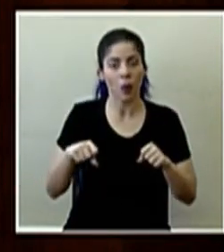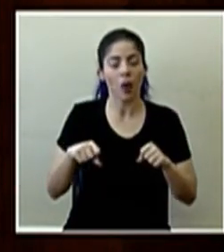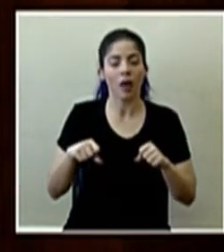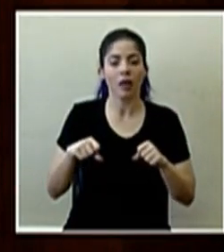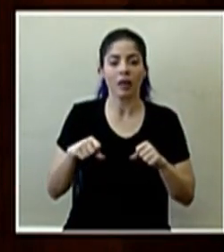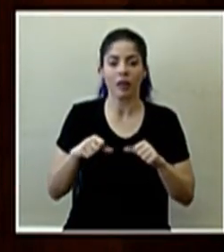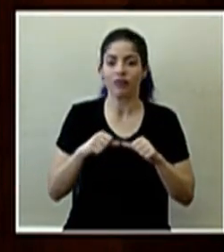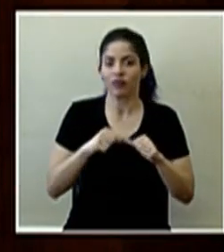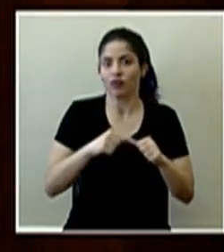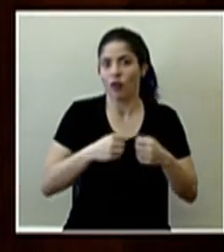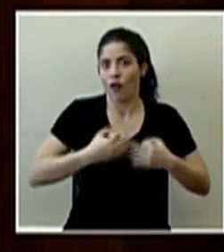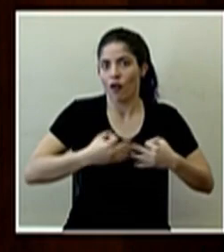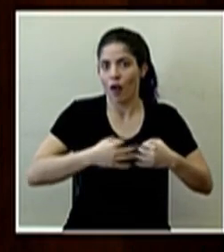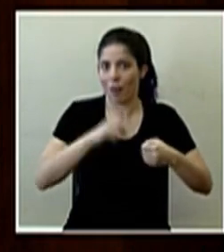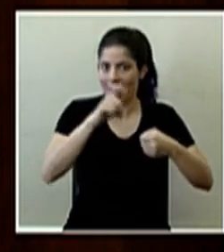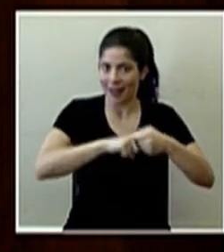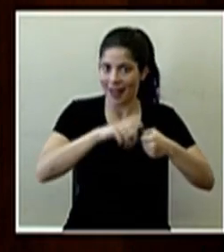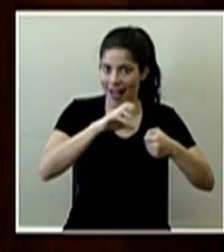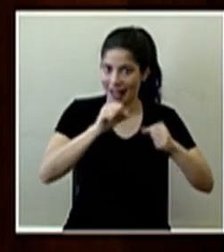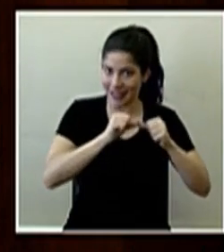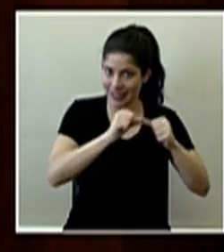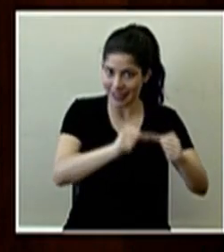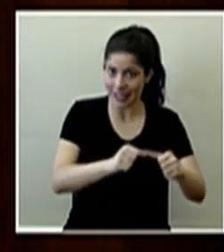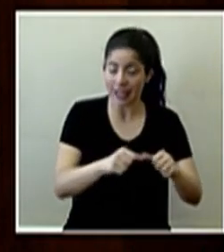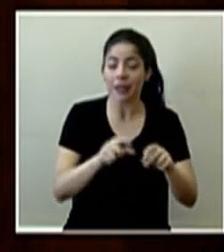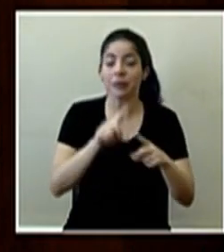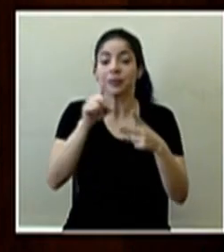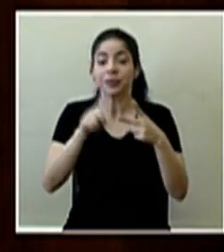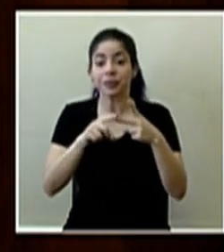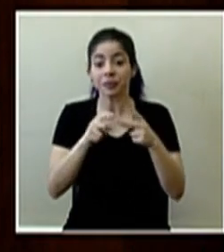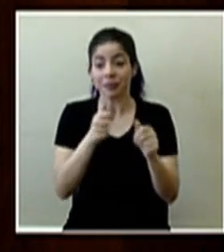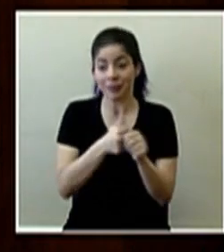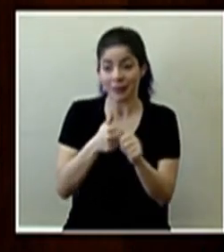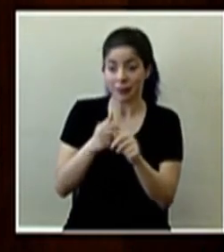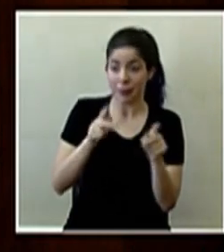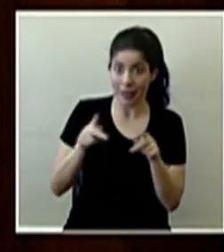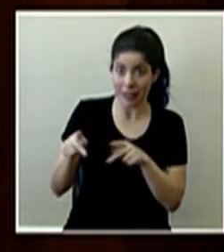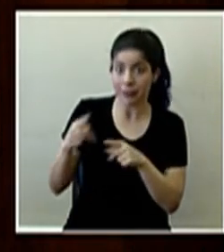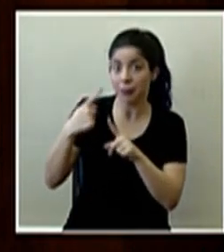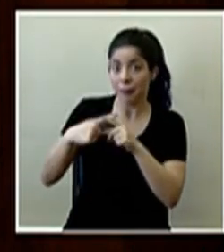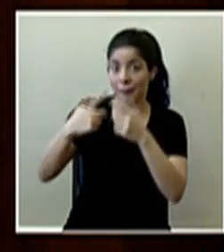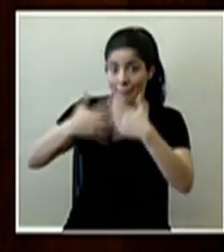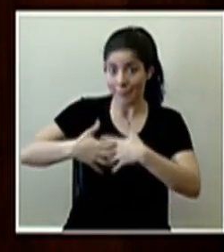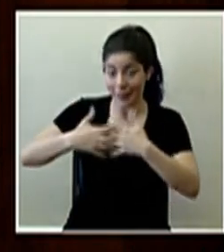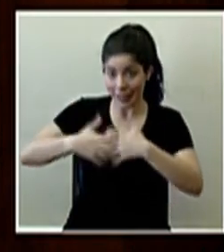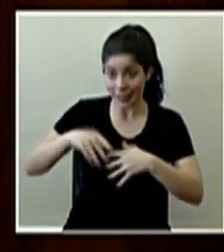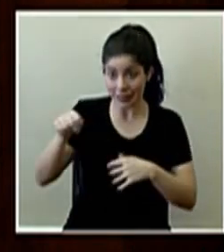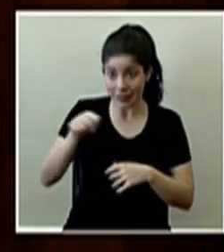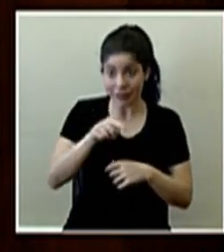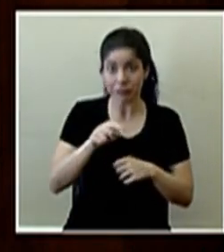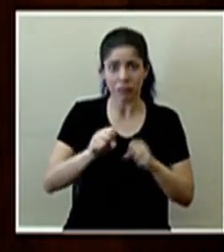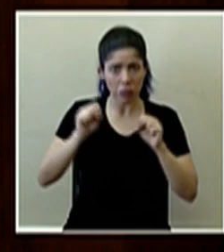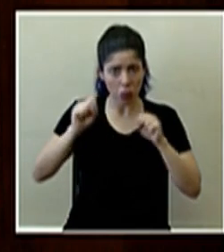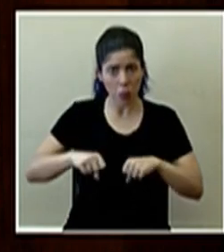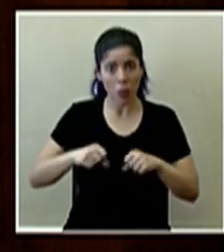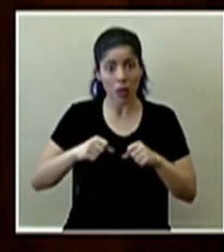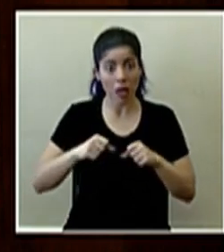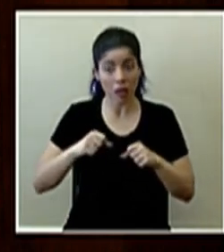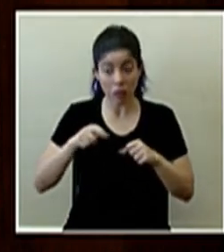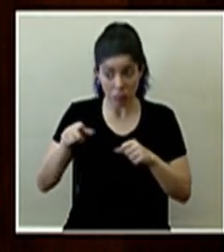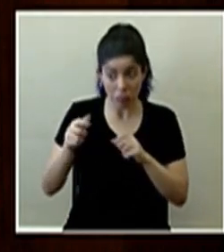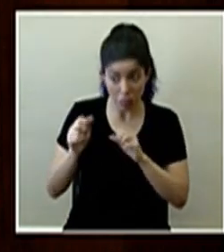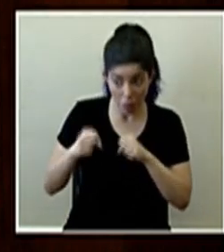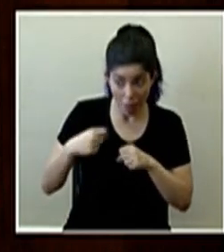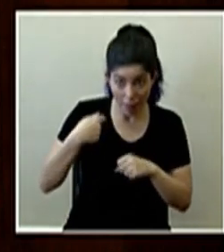lado, formalizados entre la caja, y segundo, que las personas y las empresas que pueden seguir cotizando